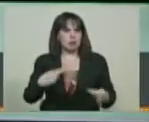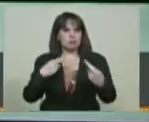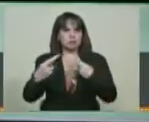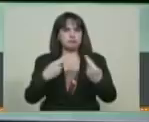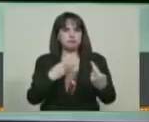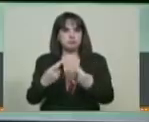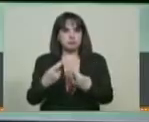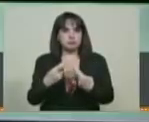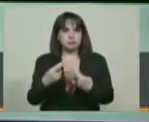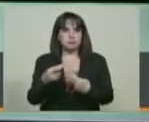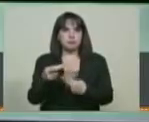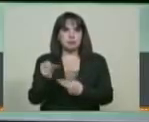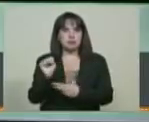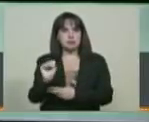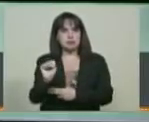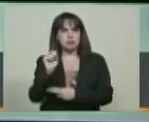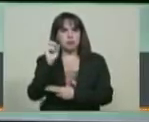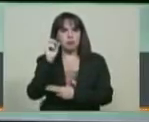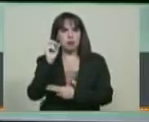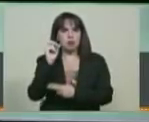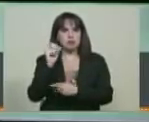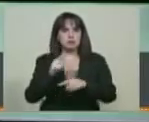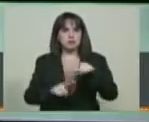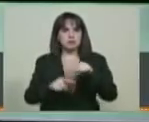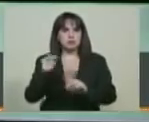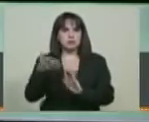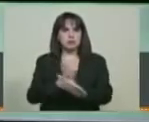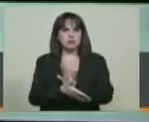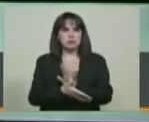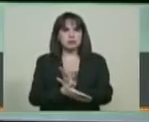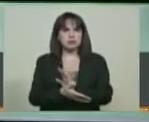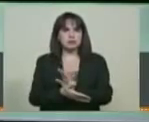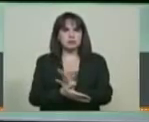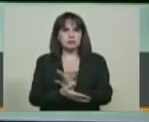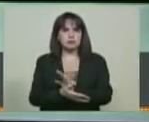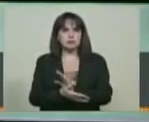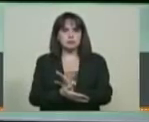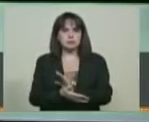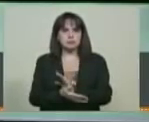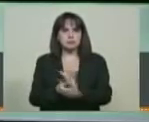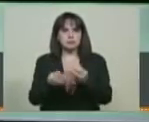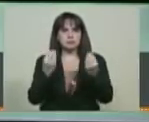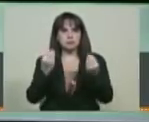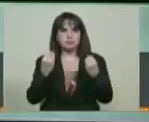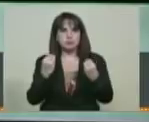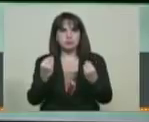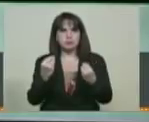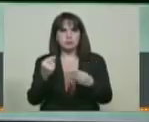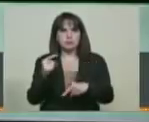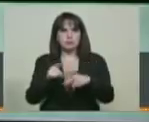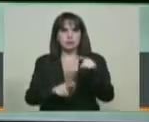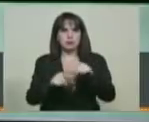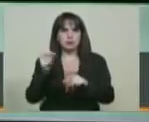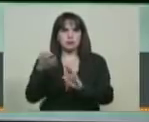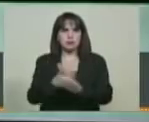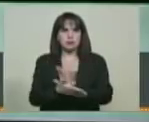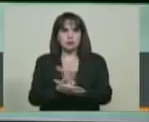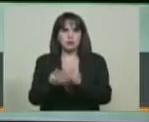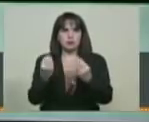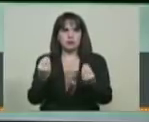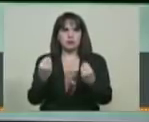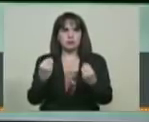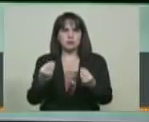Rodríguez. Y fue integrante de la Dirección Nacional de la Federación Venezolana de Estudiantes de Educación Media,